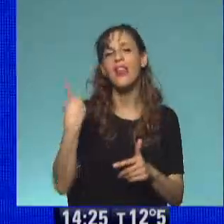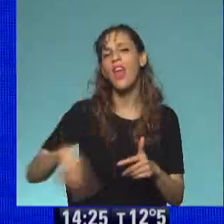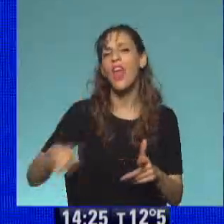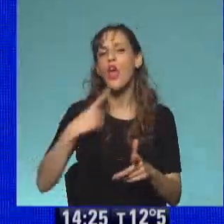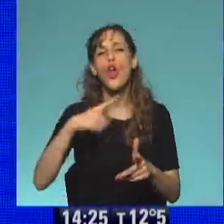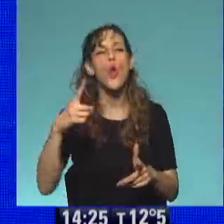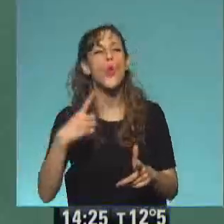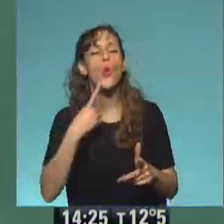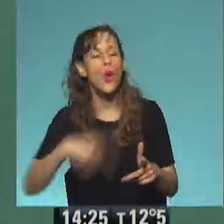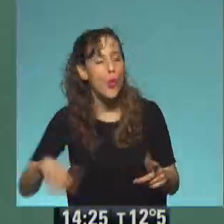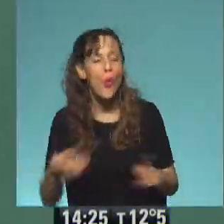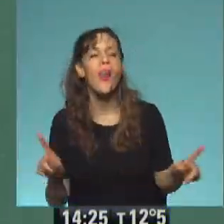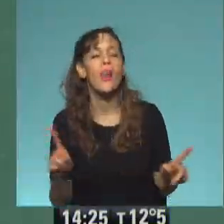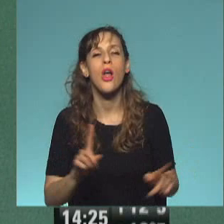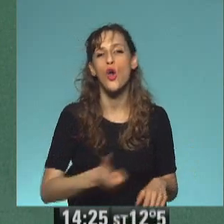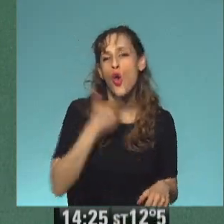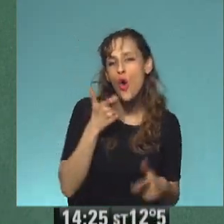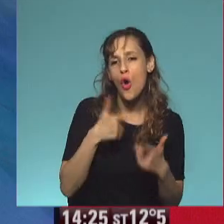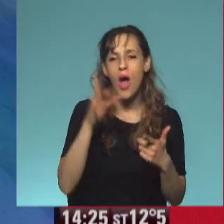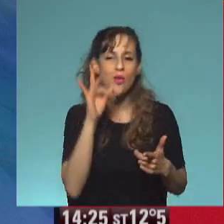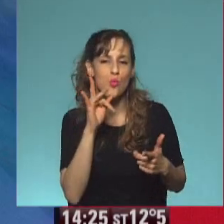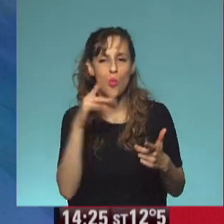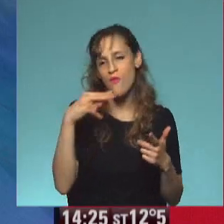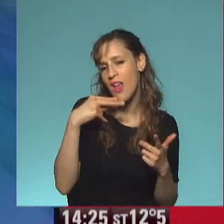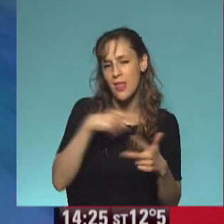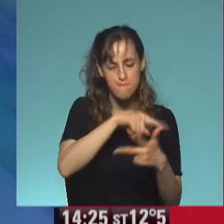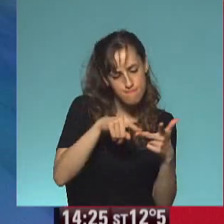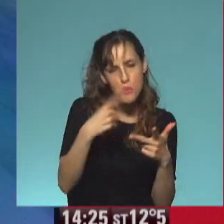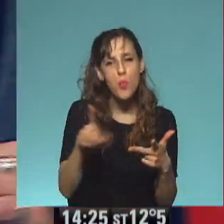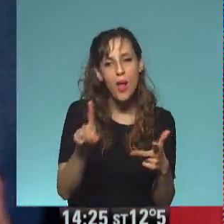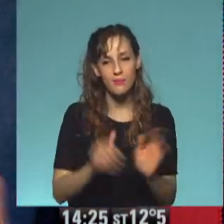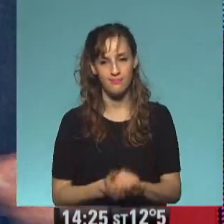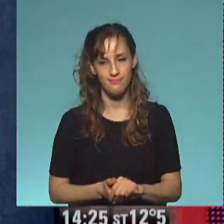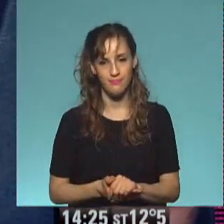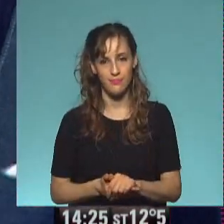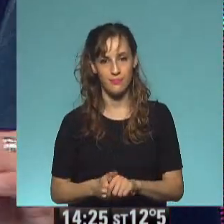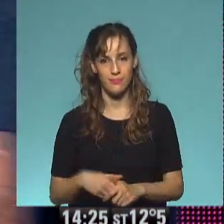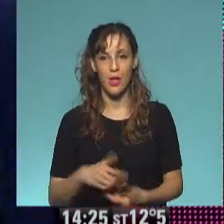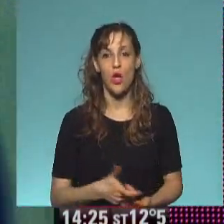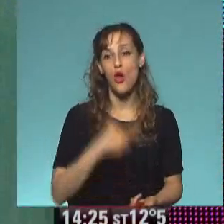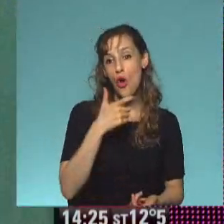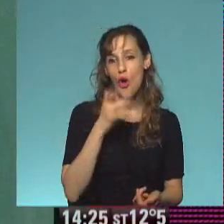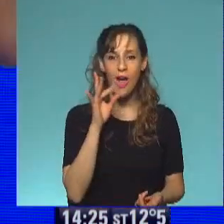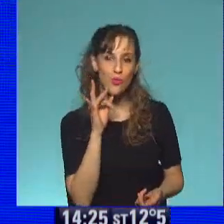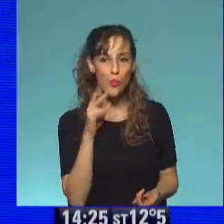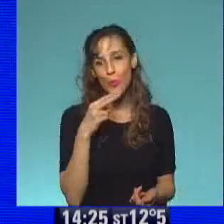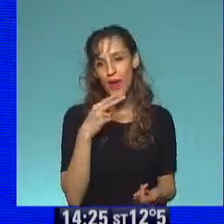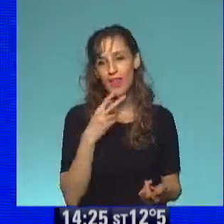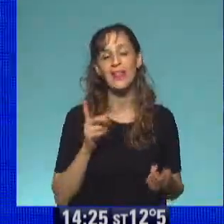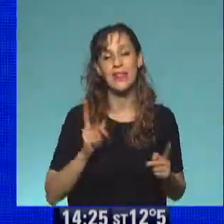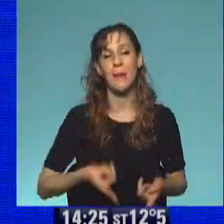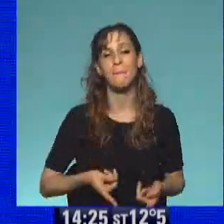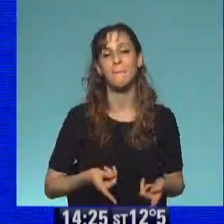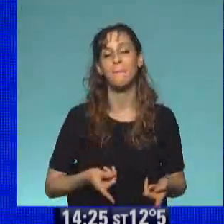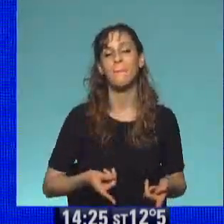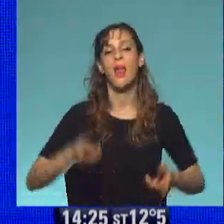¿Roja, azul, verde? ¡Verde! Ustedes lo deciden. roja, azul o verde. Y ahí en la foto de la foto también,